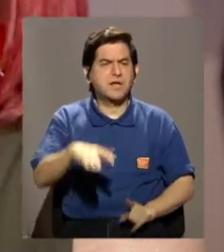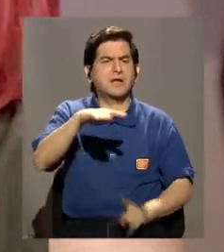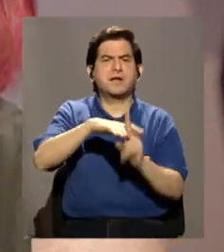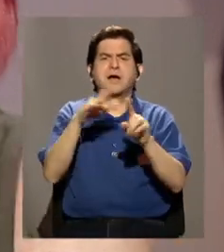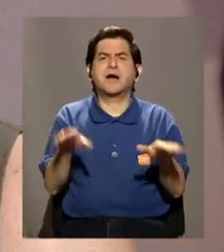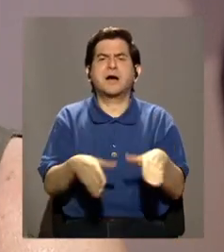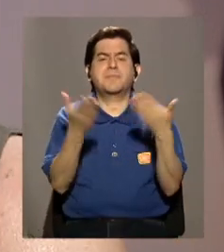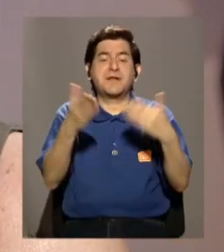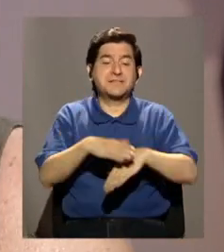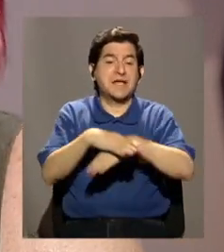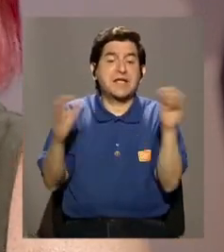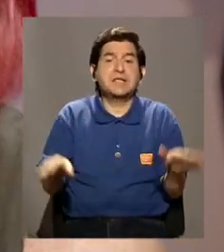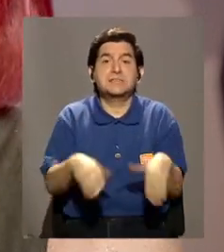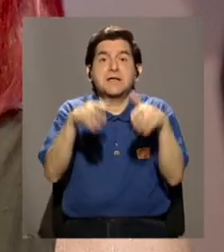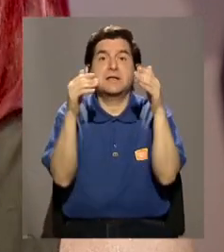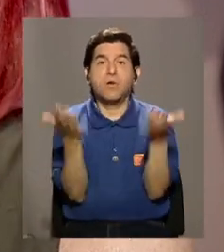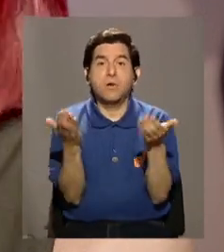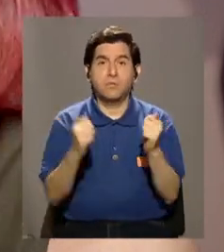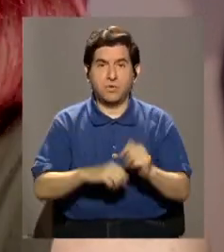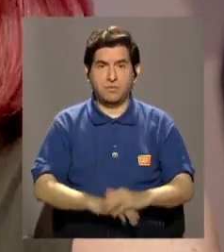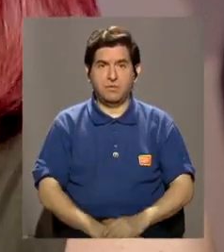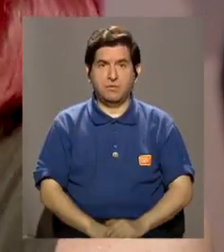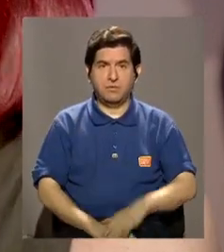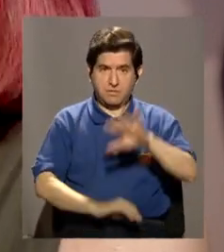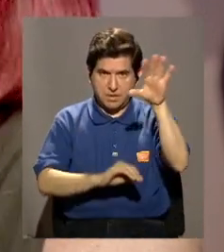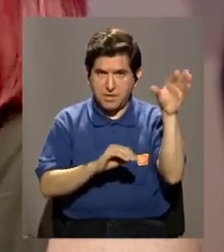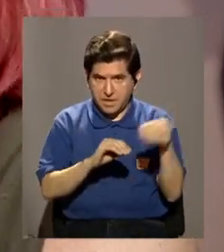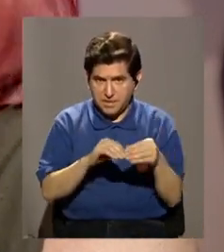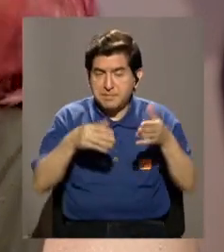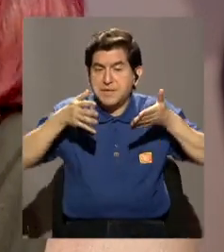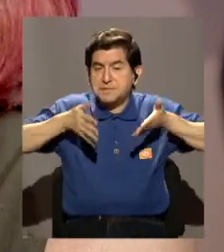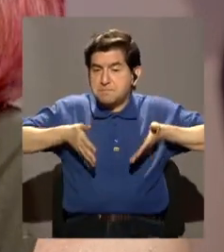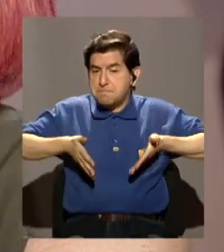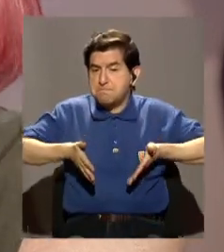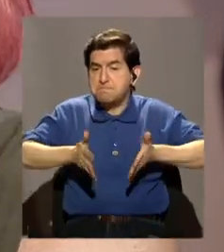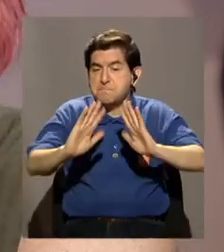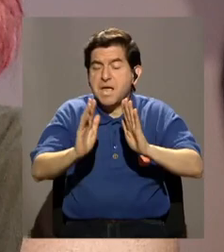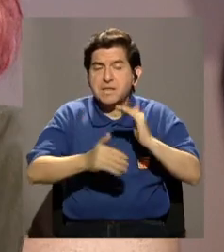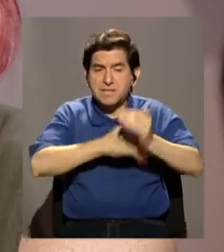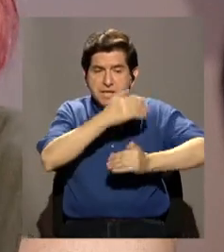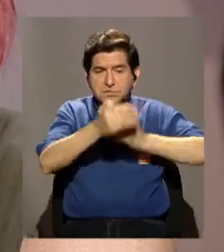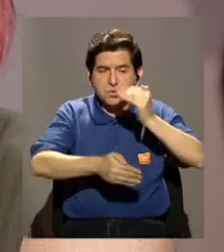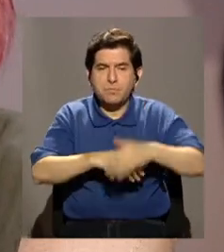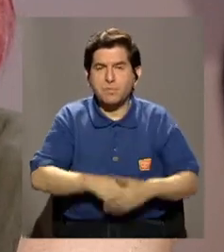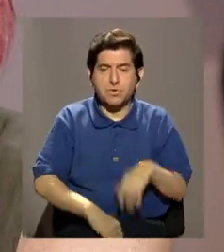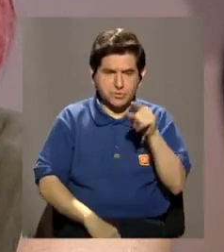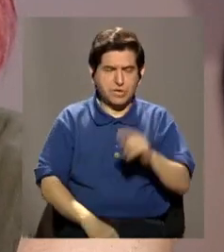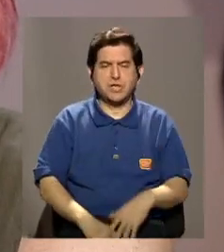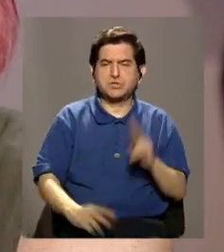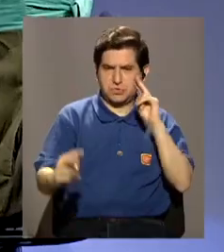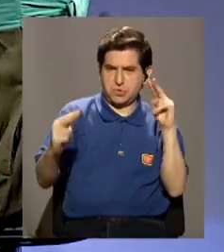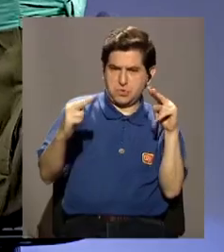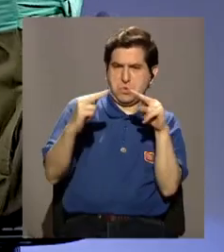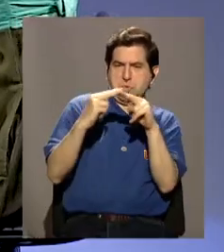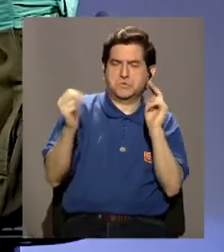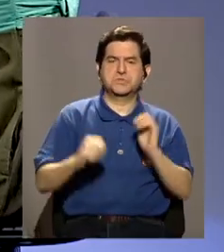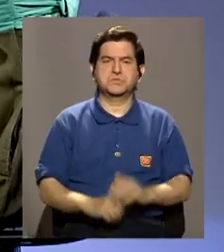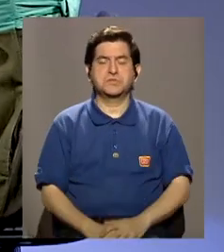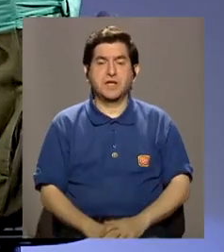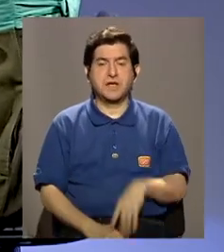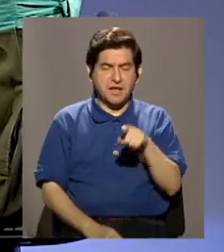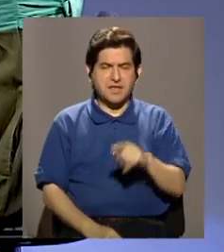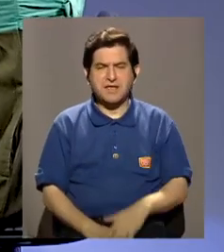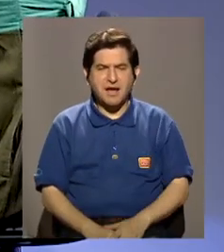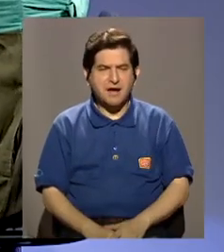cómo salir de ahí y además mientras se conocen y en ese conocimiento